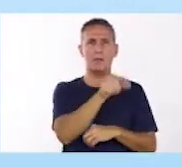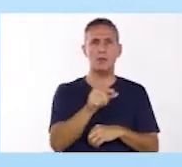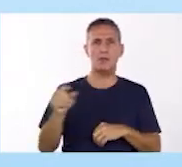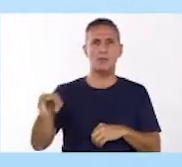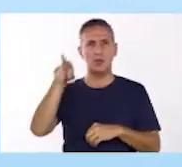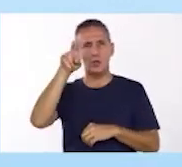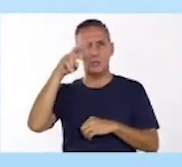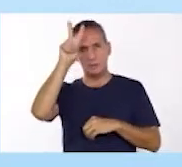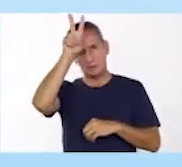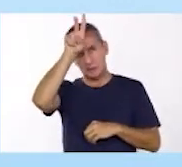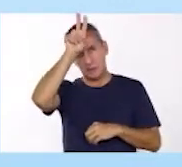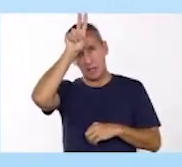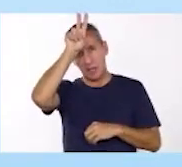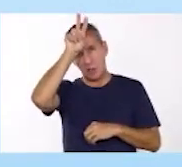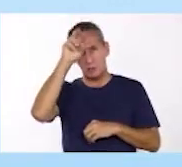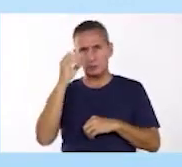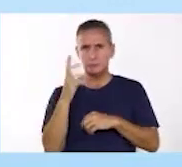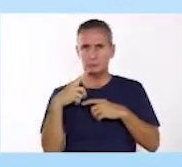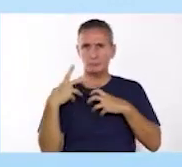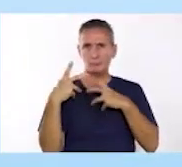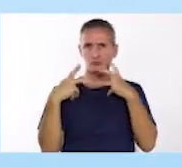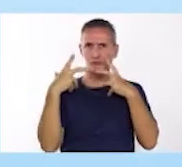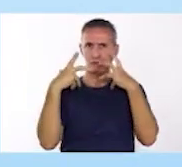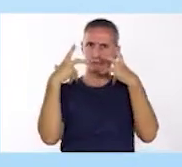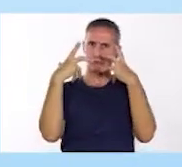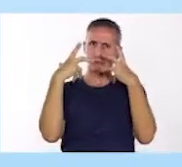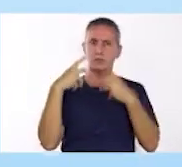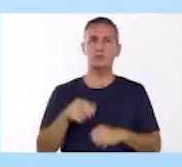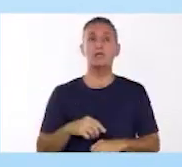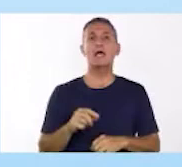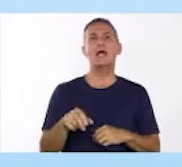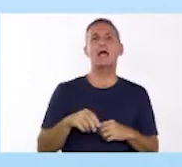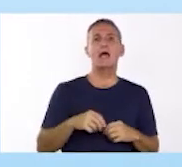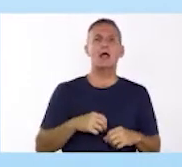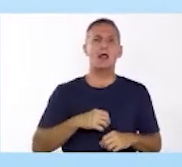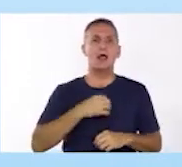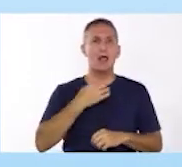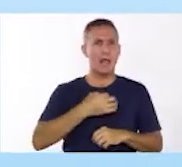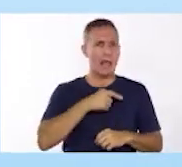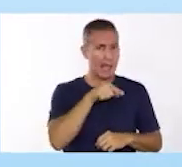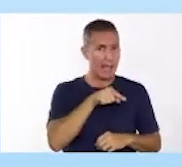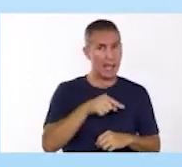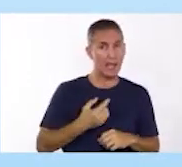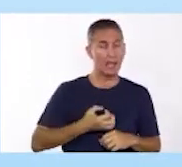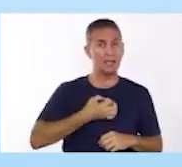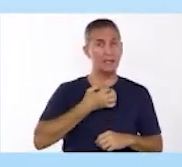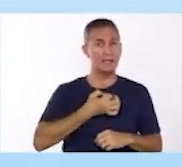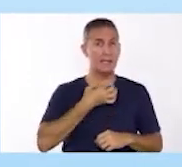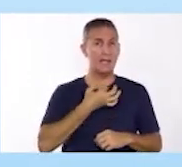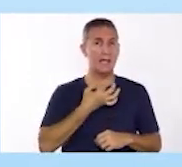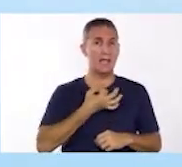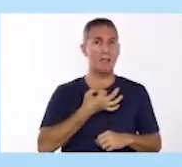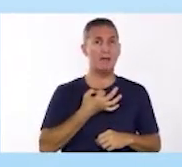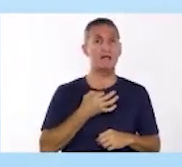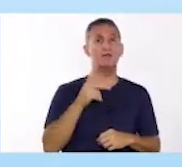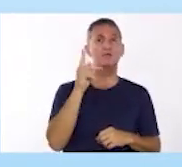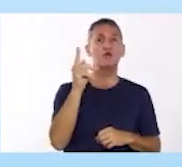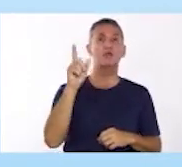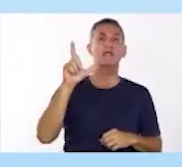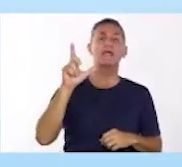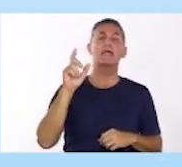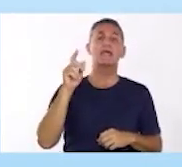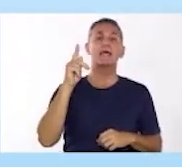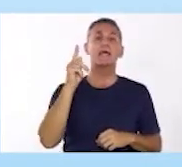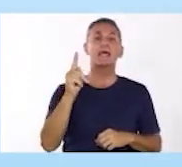ustedes tienen las características de la narrativa de Kafka. Unos segundos para que ustedes puedan